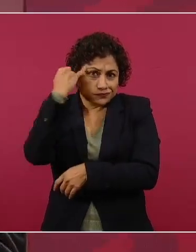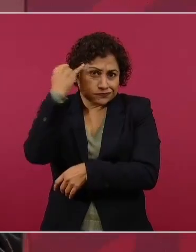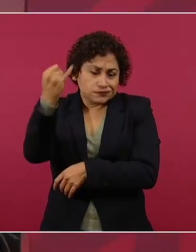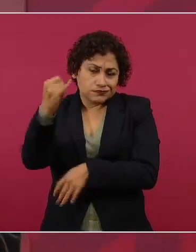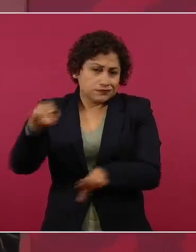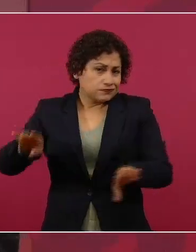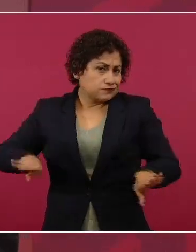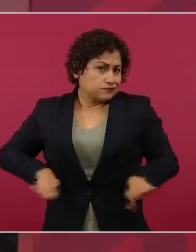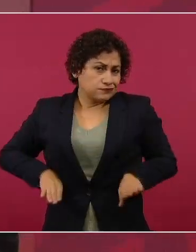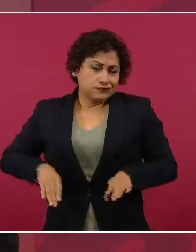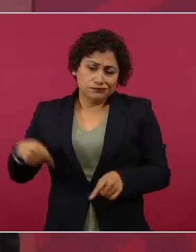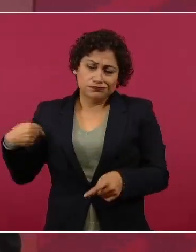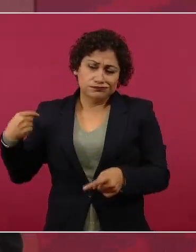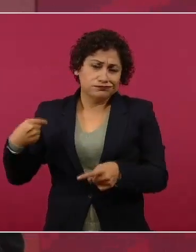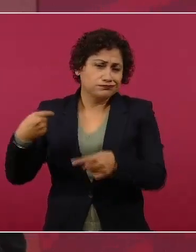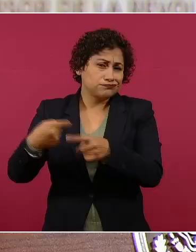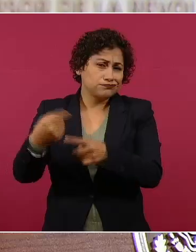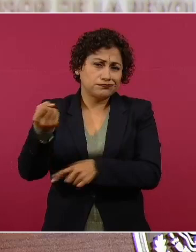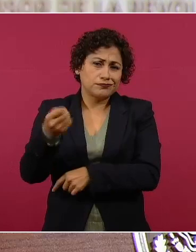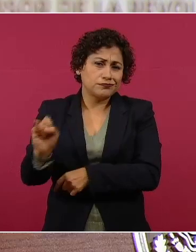difama, ¿no?